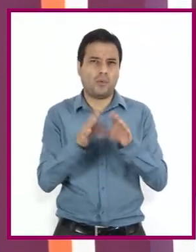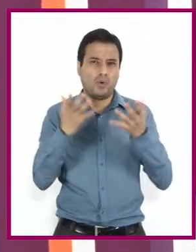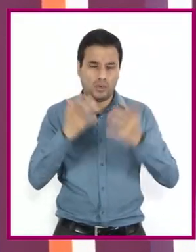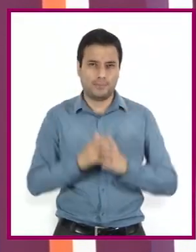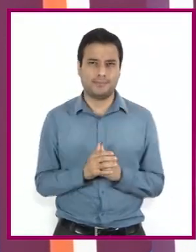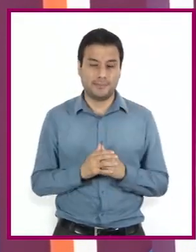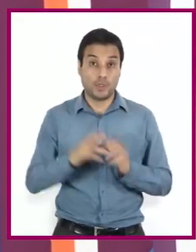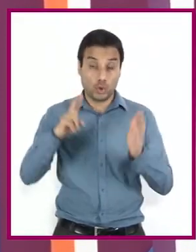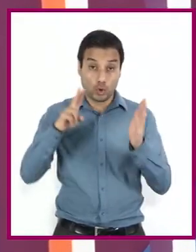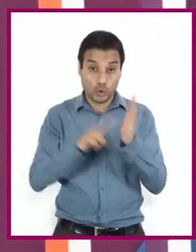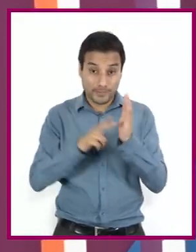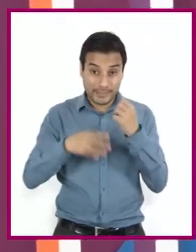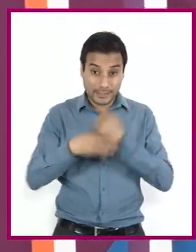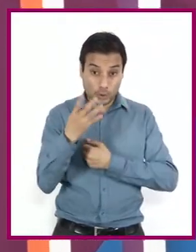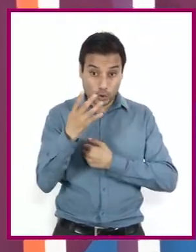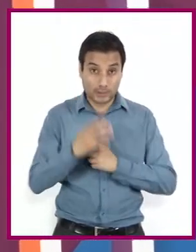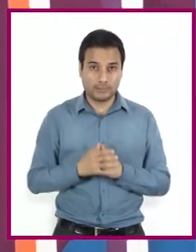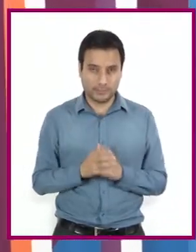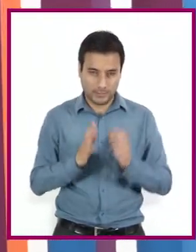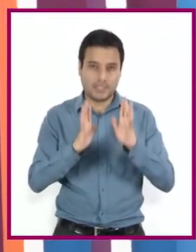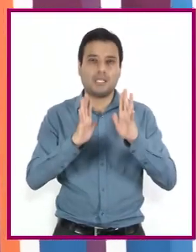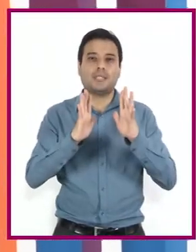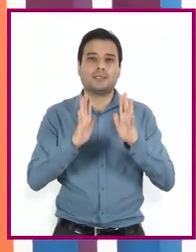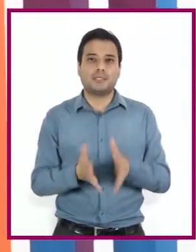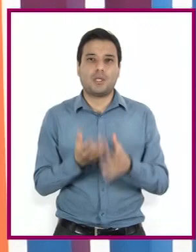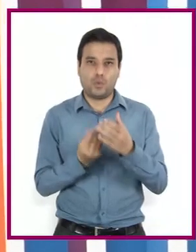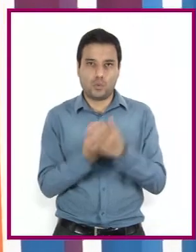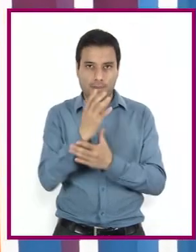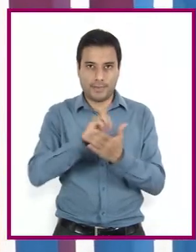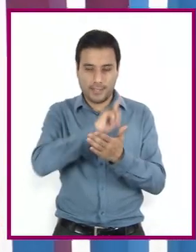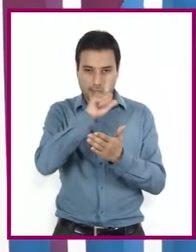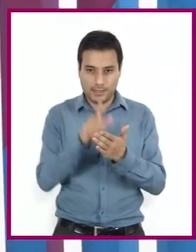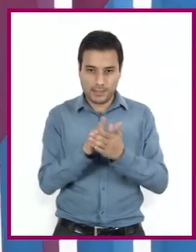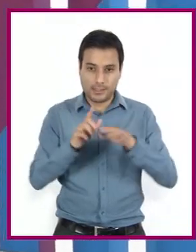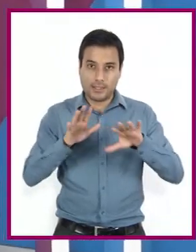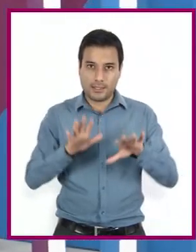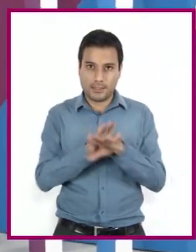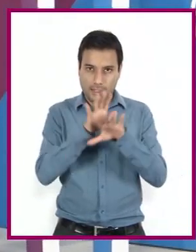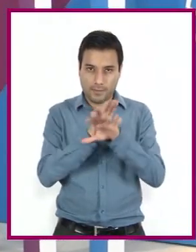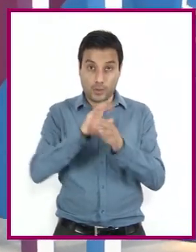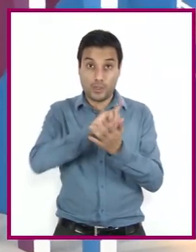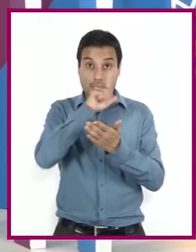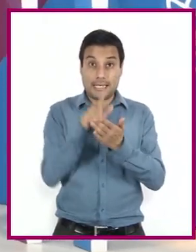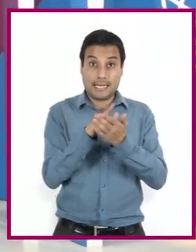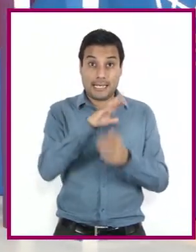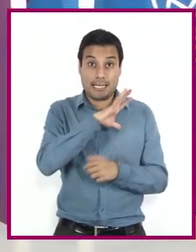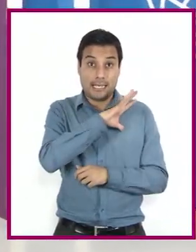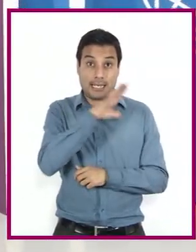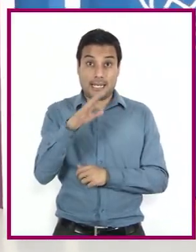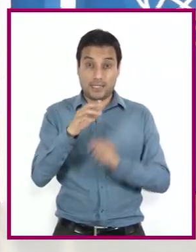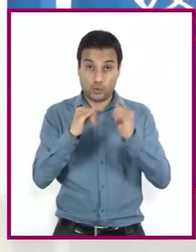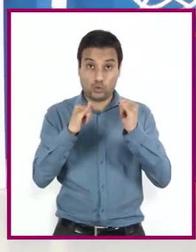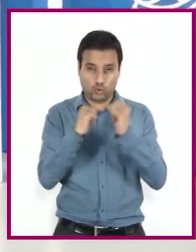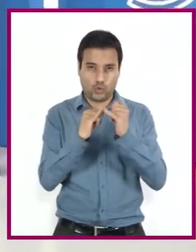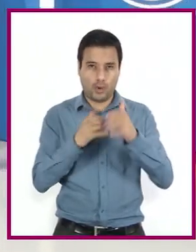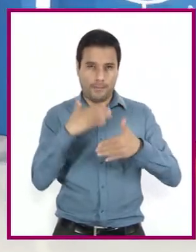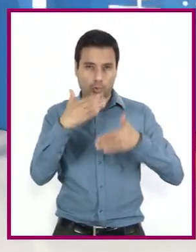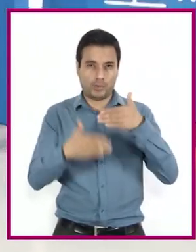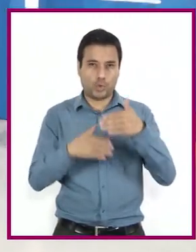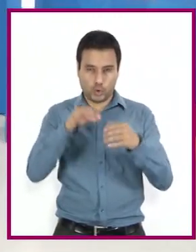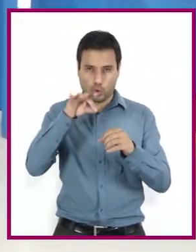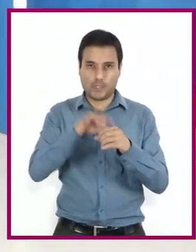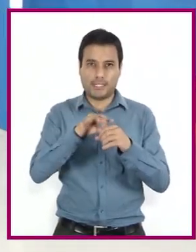En 2014 se hicieron nuevas reformas, por ejemplo, en la Ley General de Instituciones y